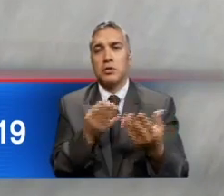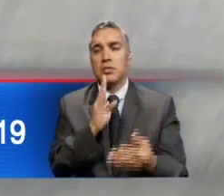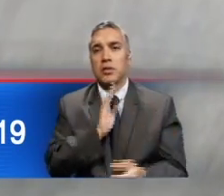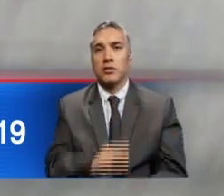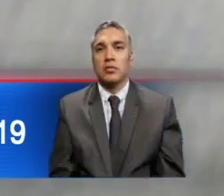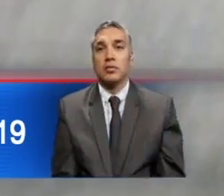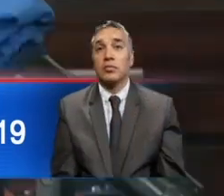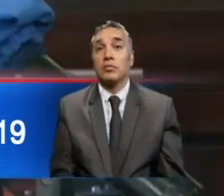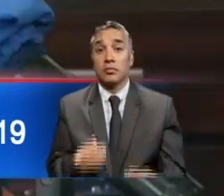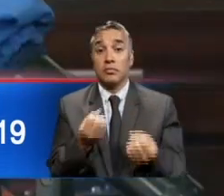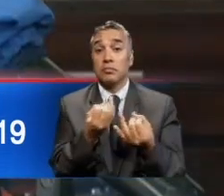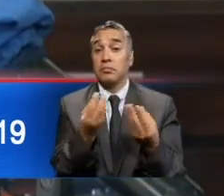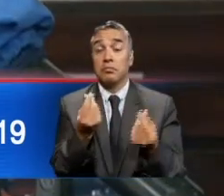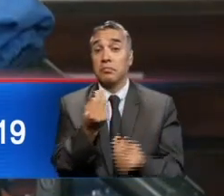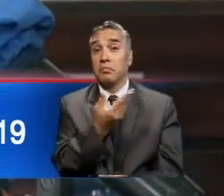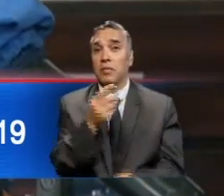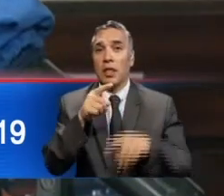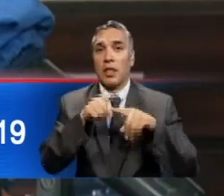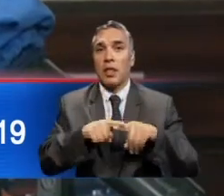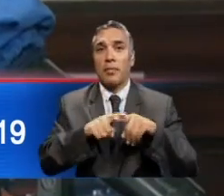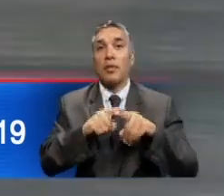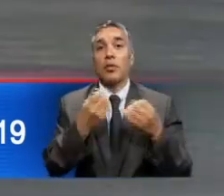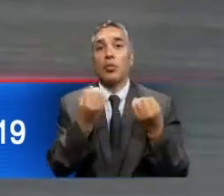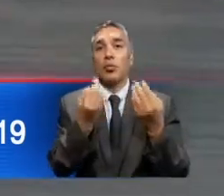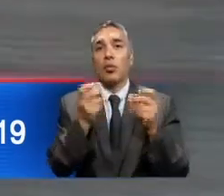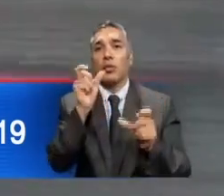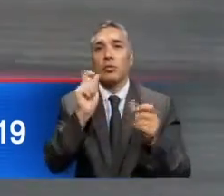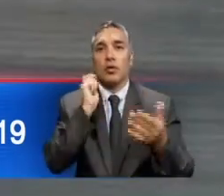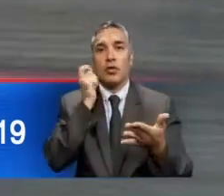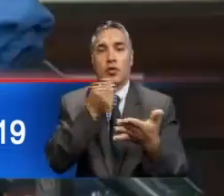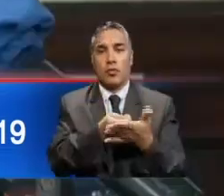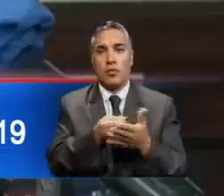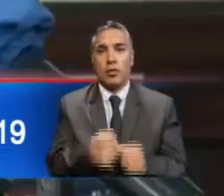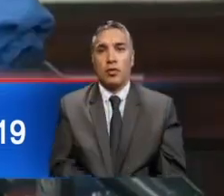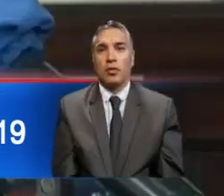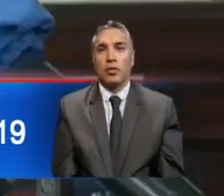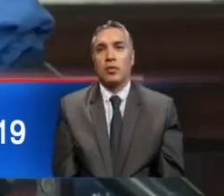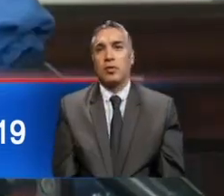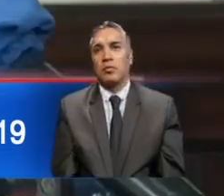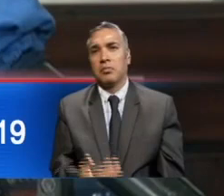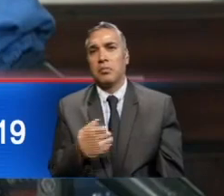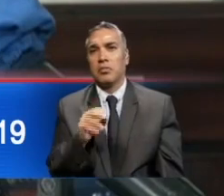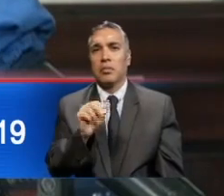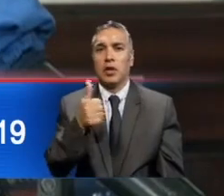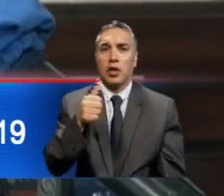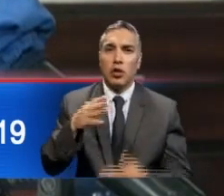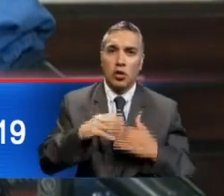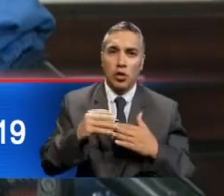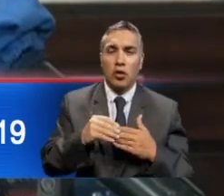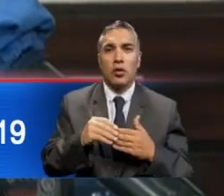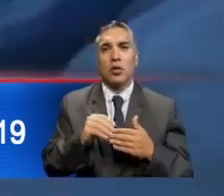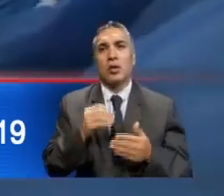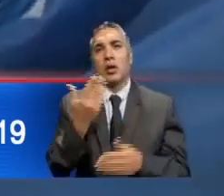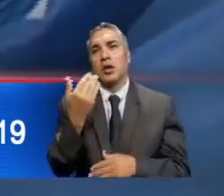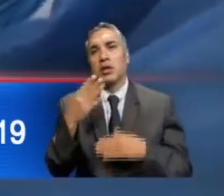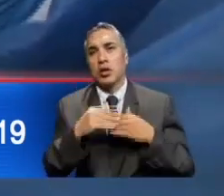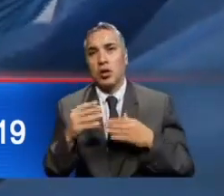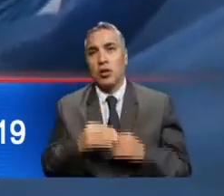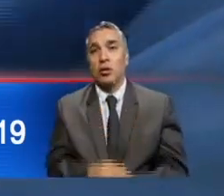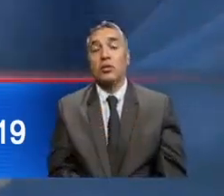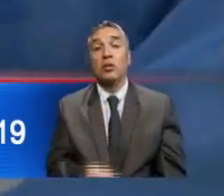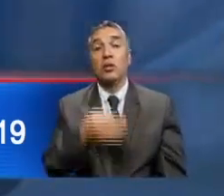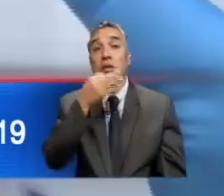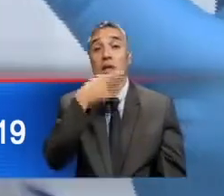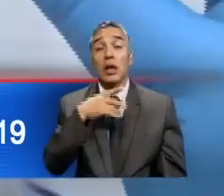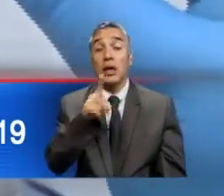Los precios de este tipo de productos dependen de la demanda. Está oscilando entre casi los $10 a $15. Estas pruebas